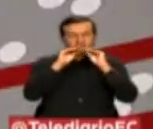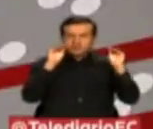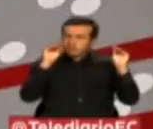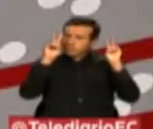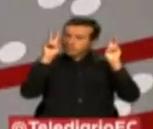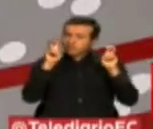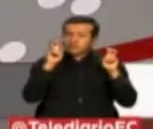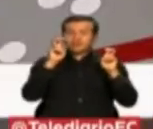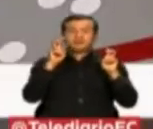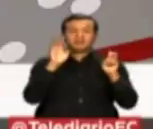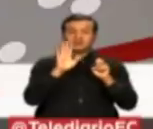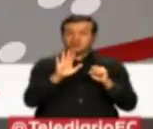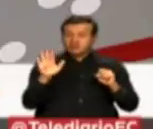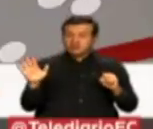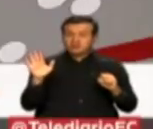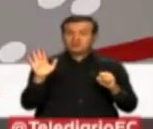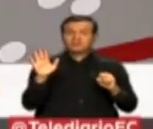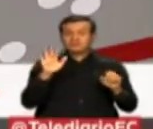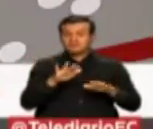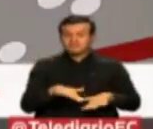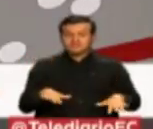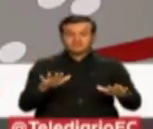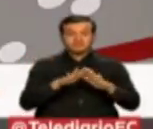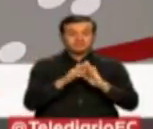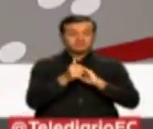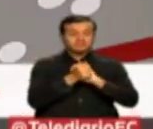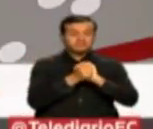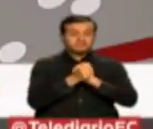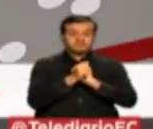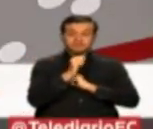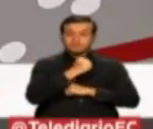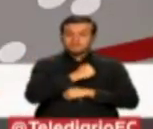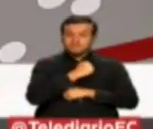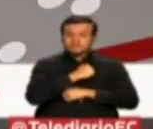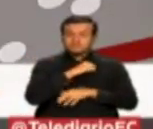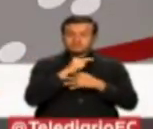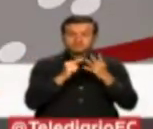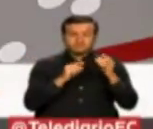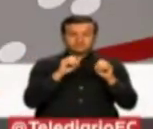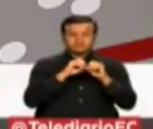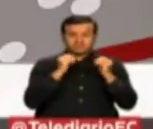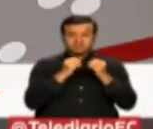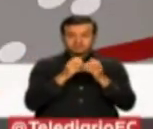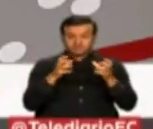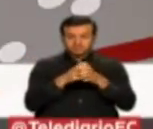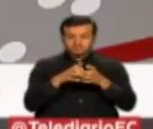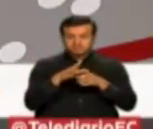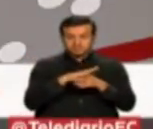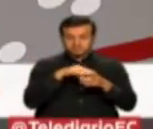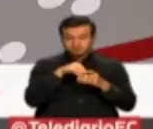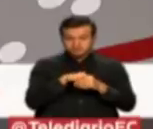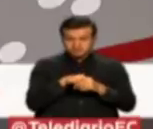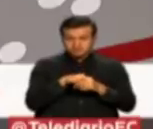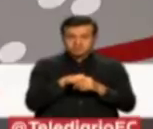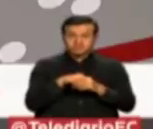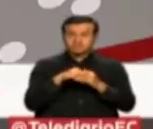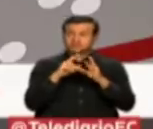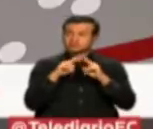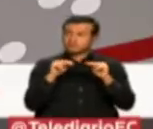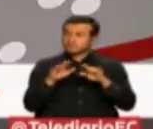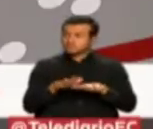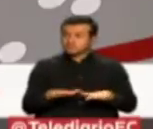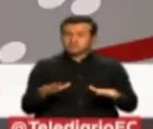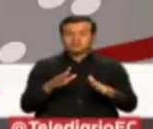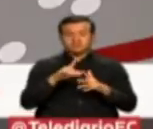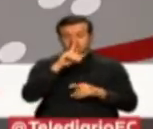que Galápagos hace su parte. La población de Galápagos, las organizaciones que están asentadas ahí, no solamente ambientalistas, hemos